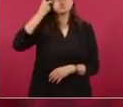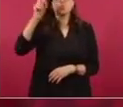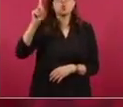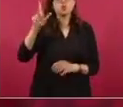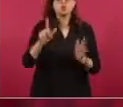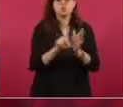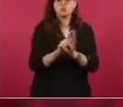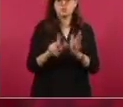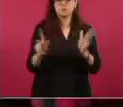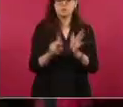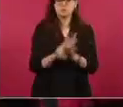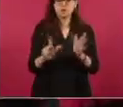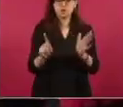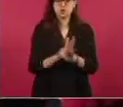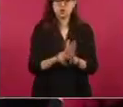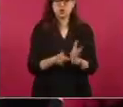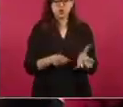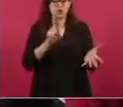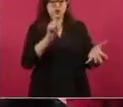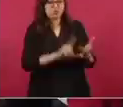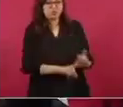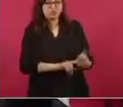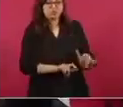y todos los